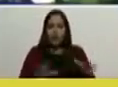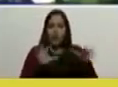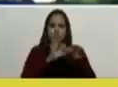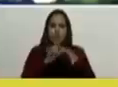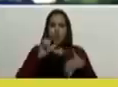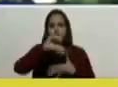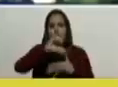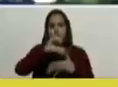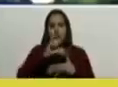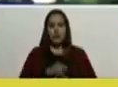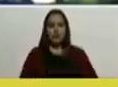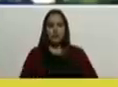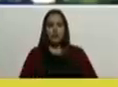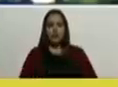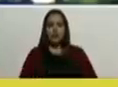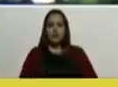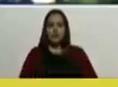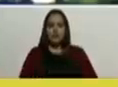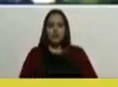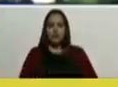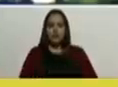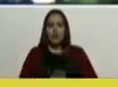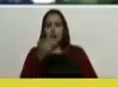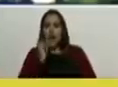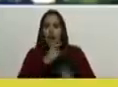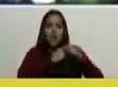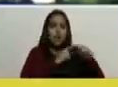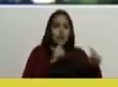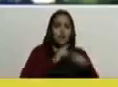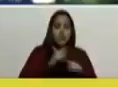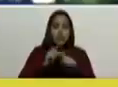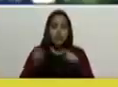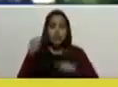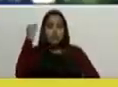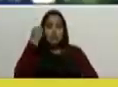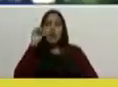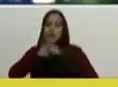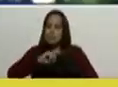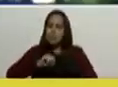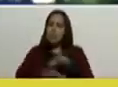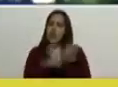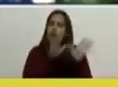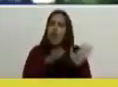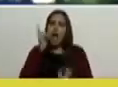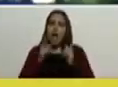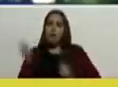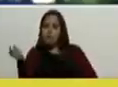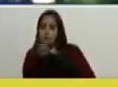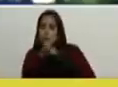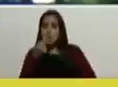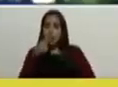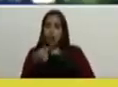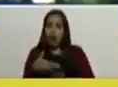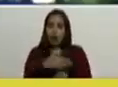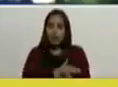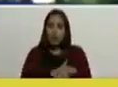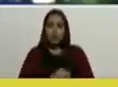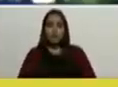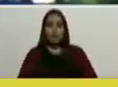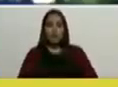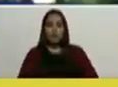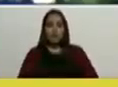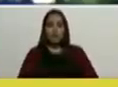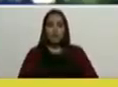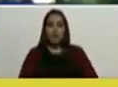Suramericana. Había diversidad, claro que había diversidad, alguno de ustedes lo dijo.